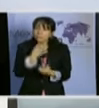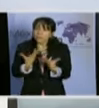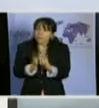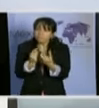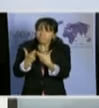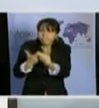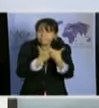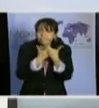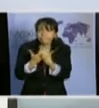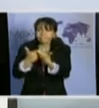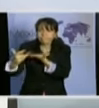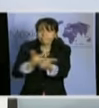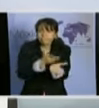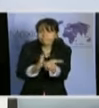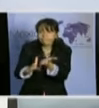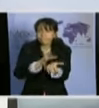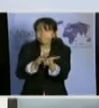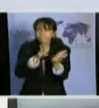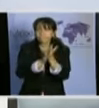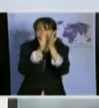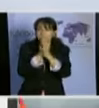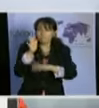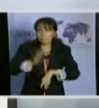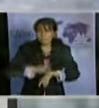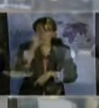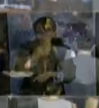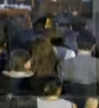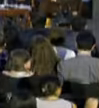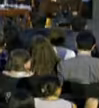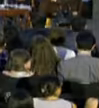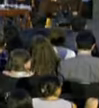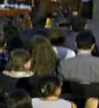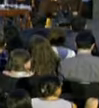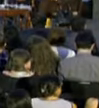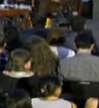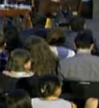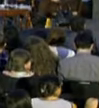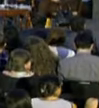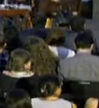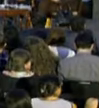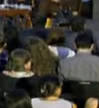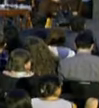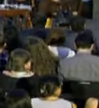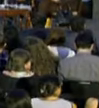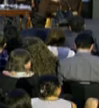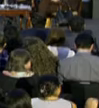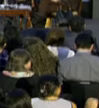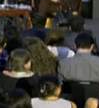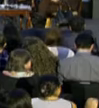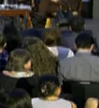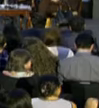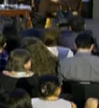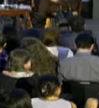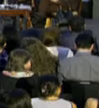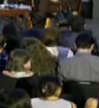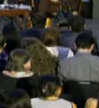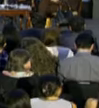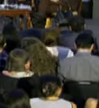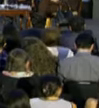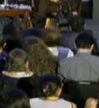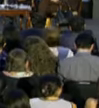civil para contribuir a la misma? Muchísimas gracias a Maximiliano. Esa pregunta da para un